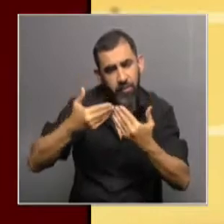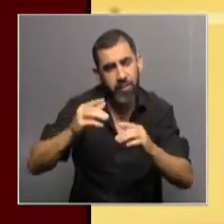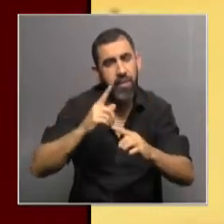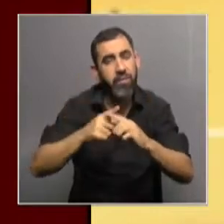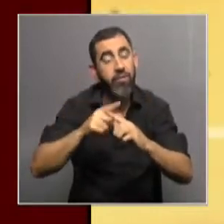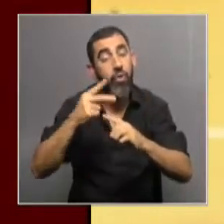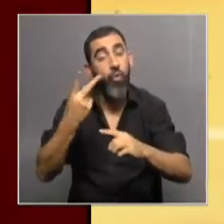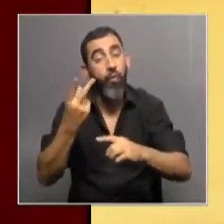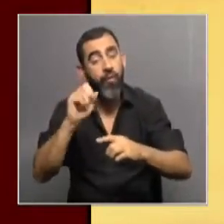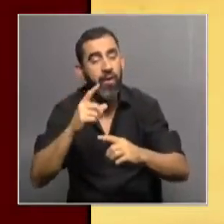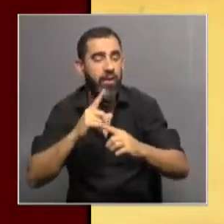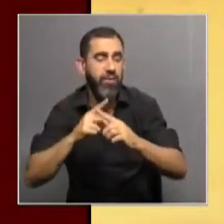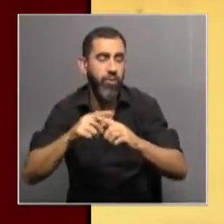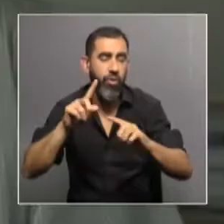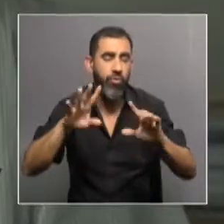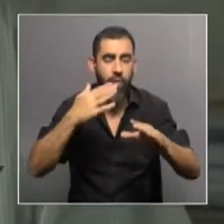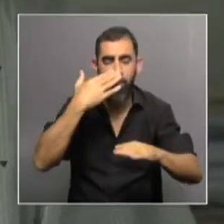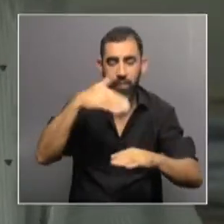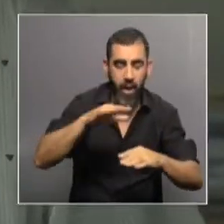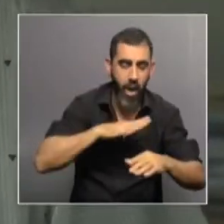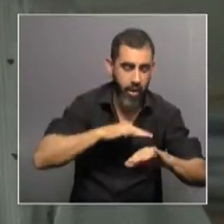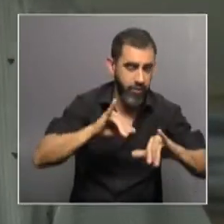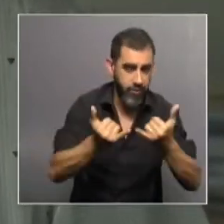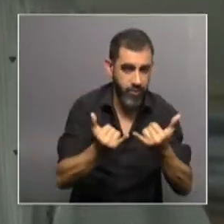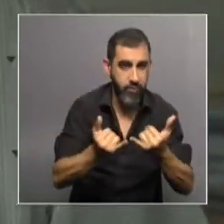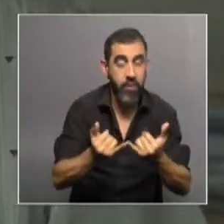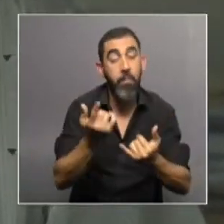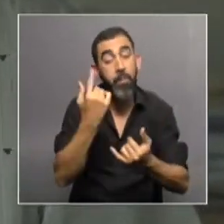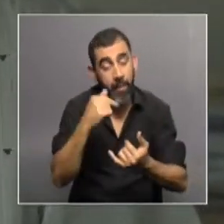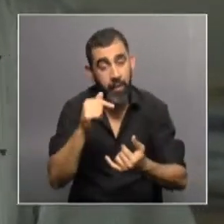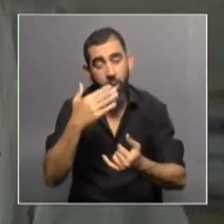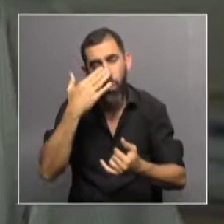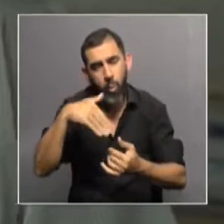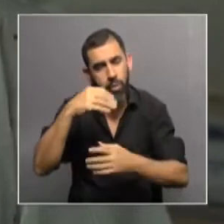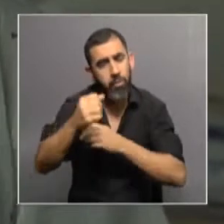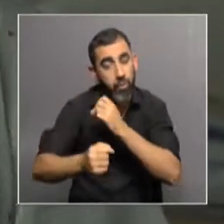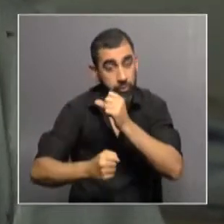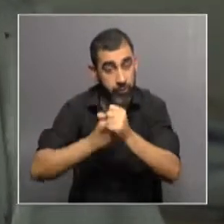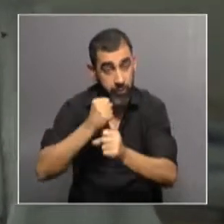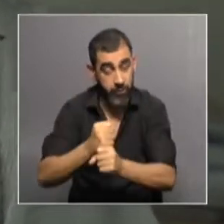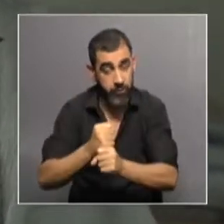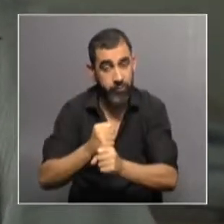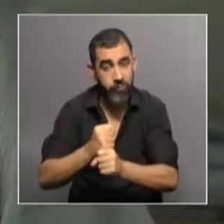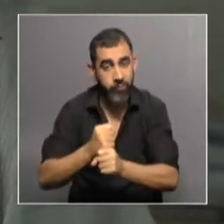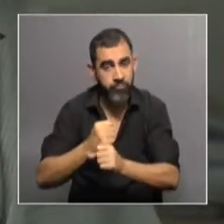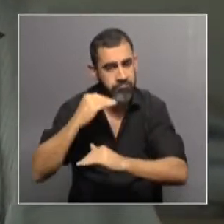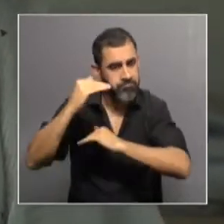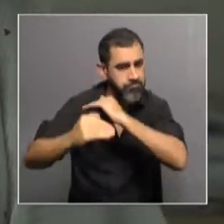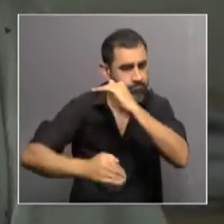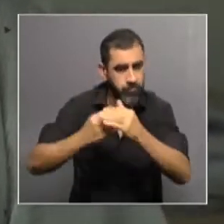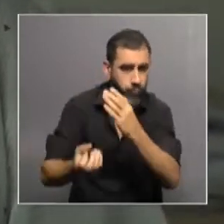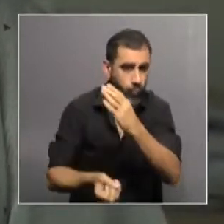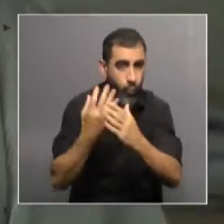siglo XX o finales del siglo XIX que existe. Y lo que ha pasado en los últimos años es que se han desarrollado nuevas